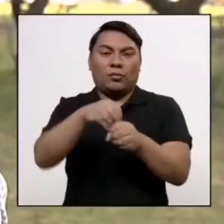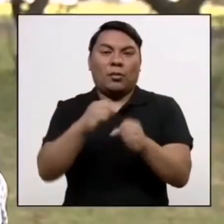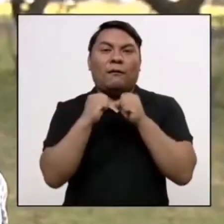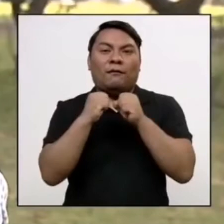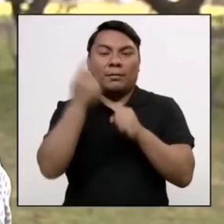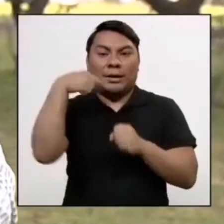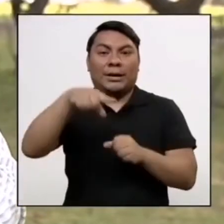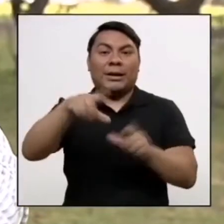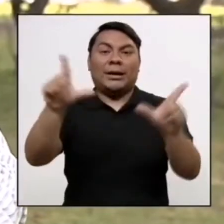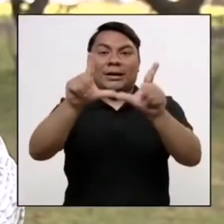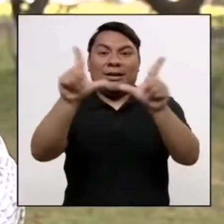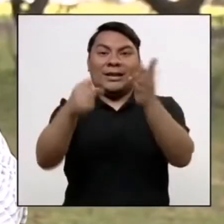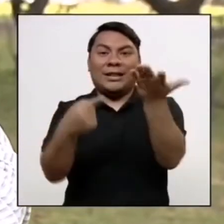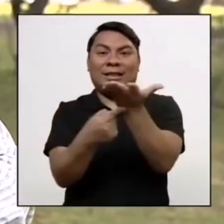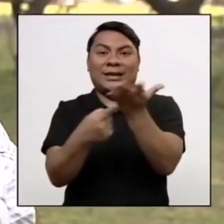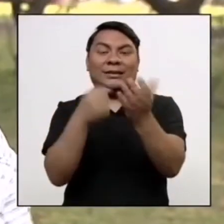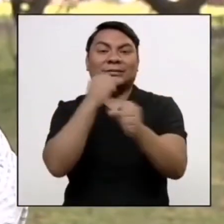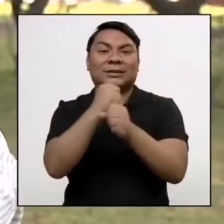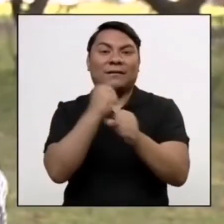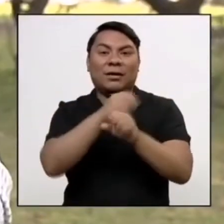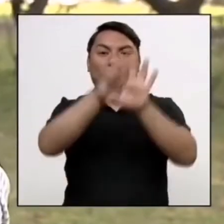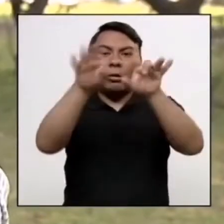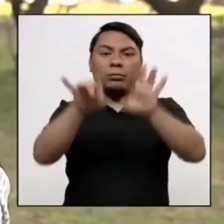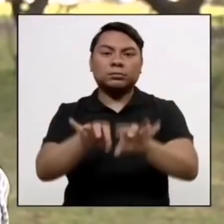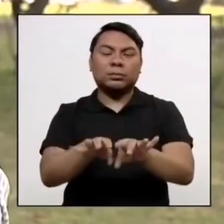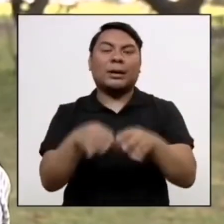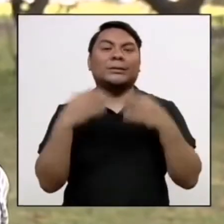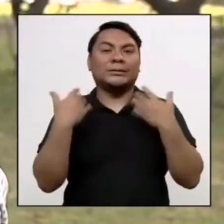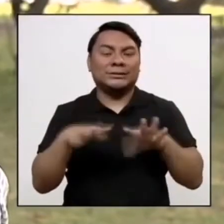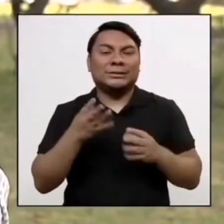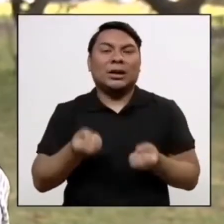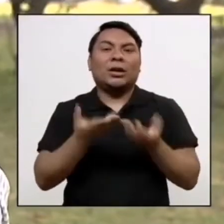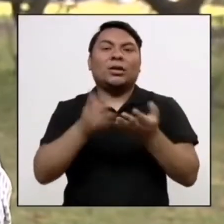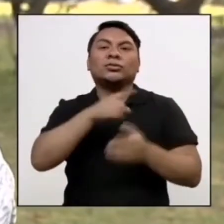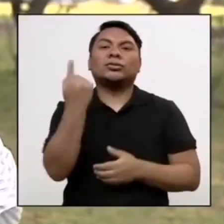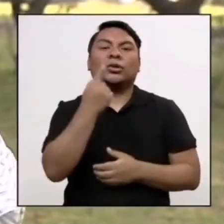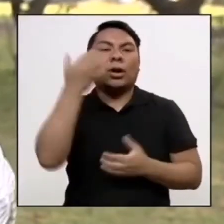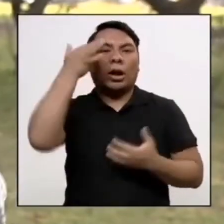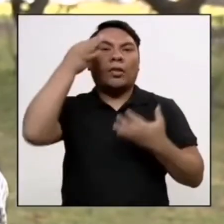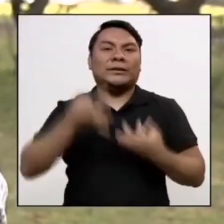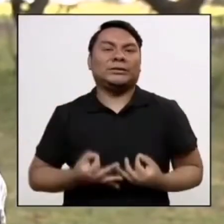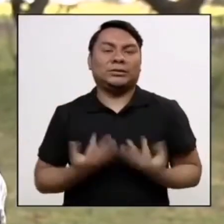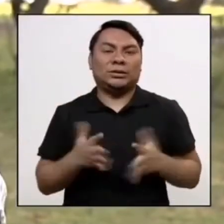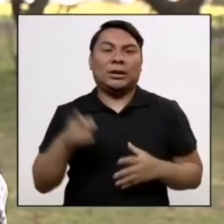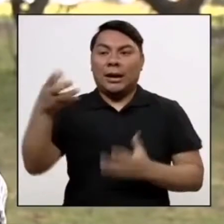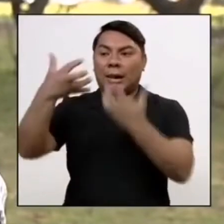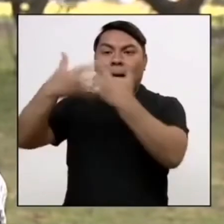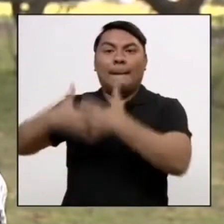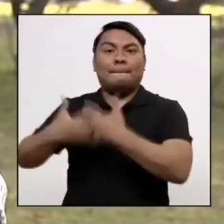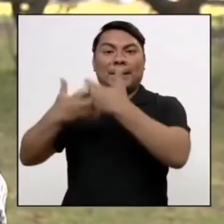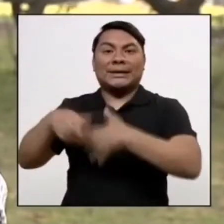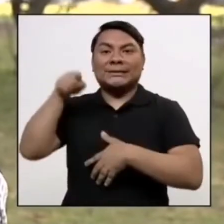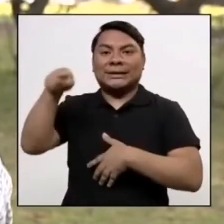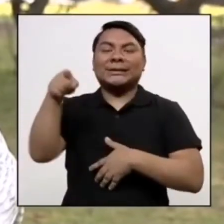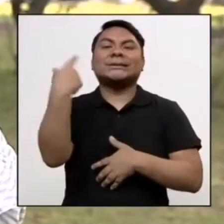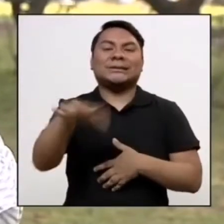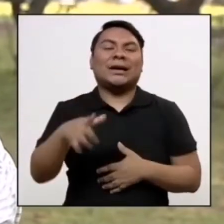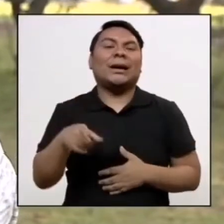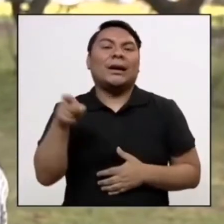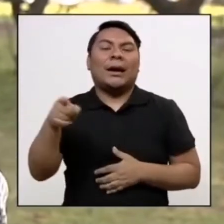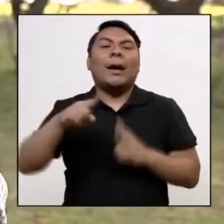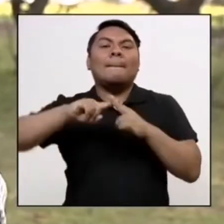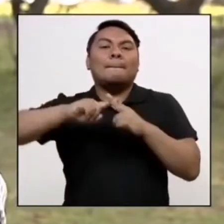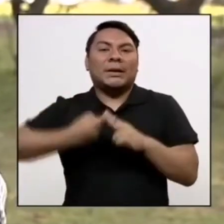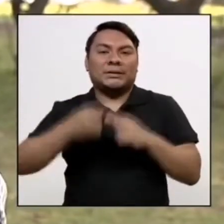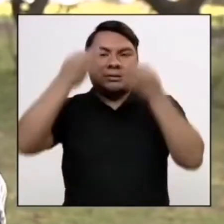que el teletrabajo ya sea simplemente una cuestión de toma de decisiones. Las empresas tienen que creer, como te comentaba, tienen